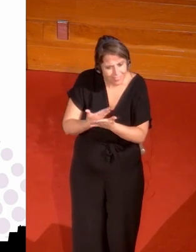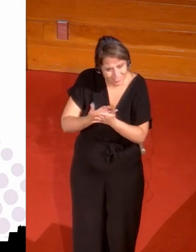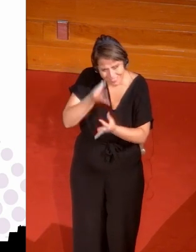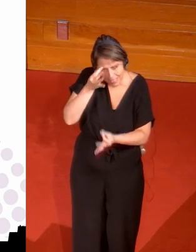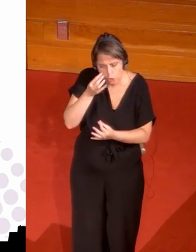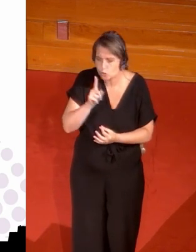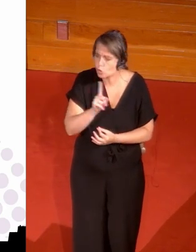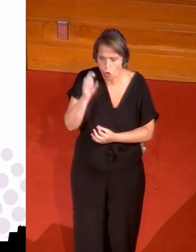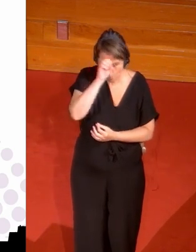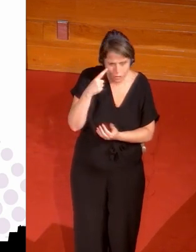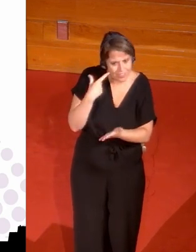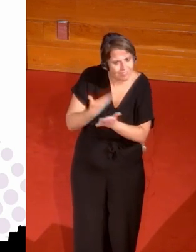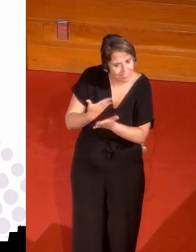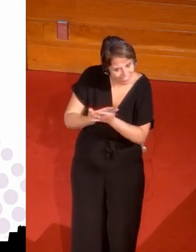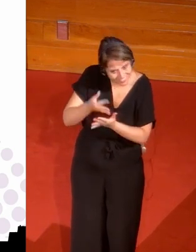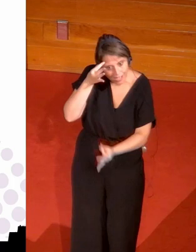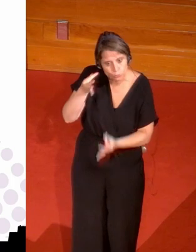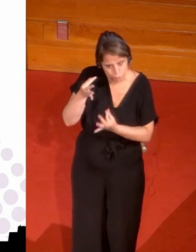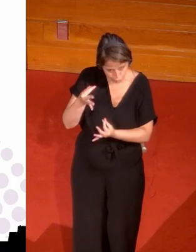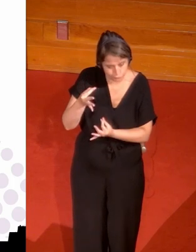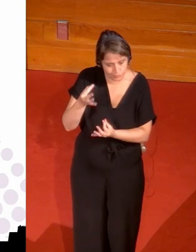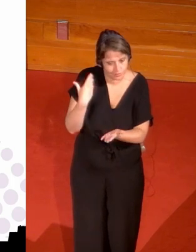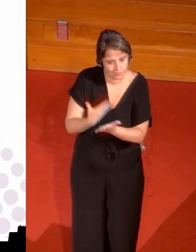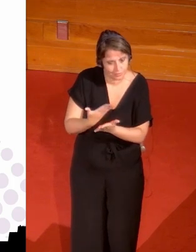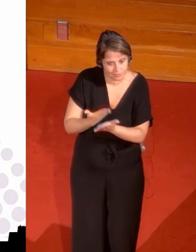O sea no opiniones datos que te da eh